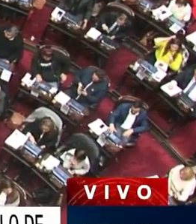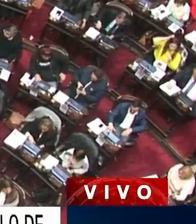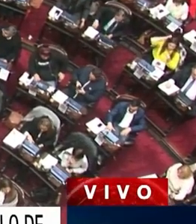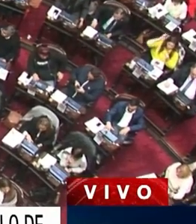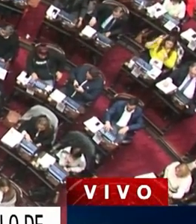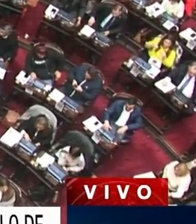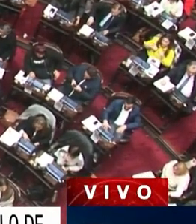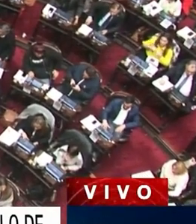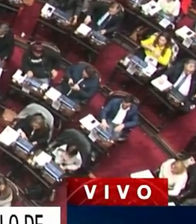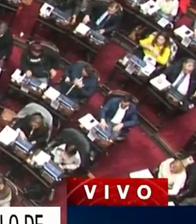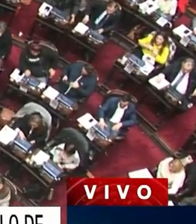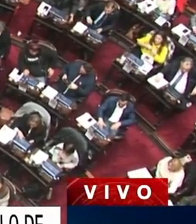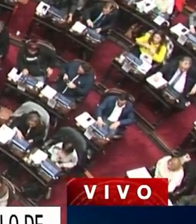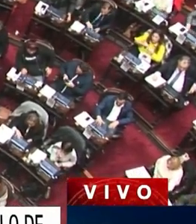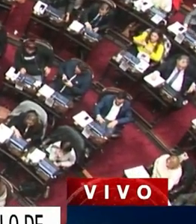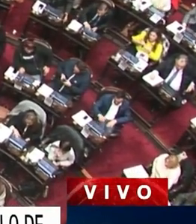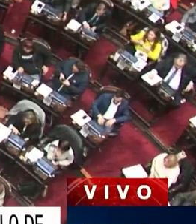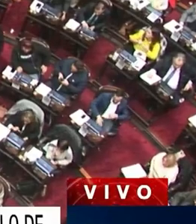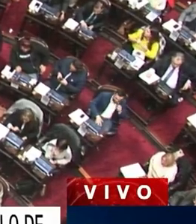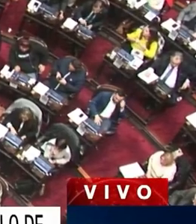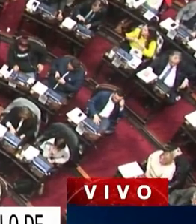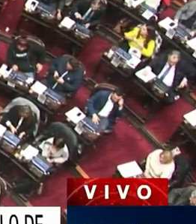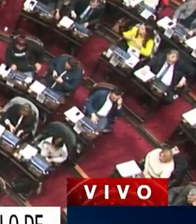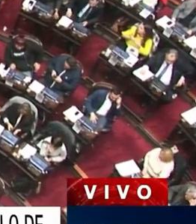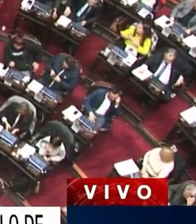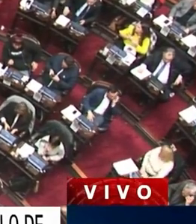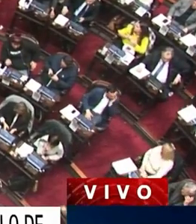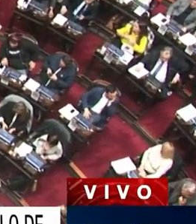Los que están sentándose ahora se tienen que loguear